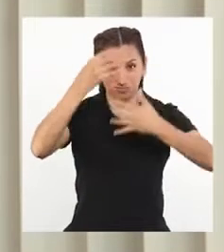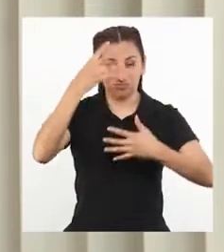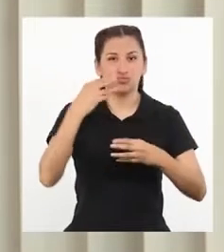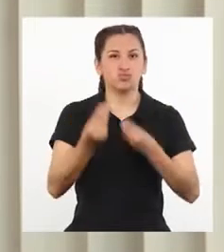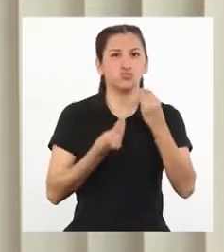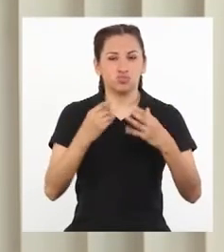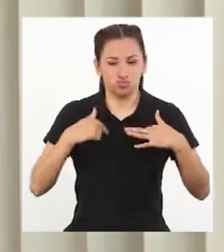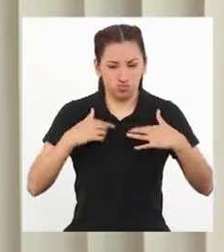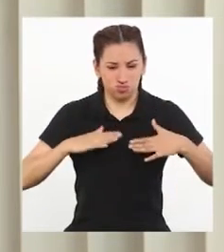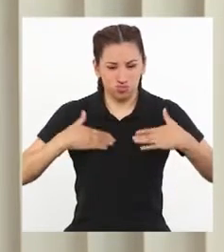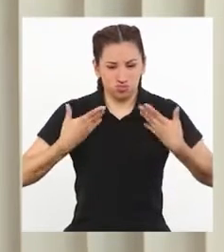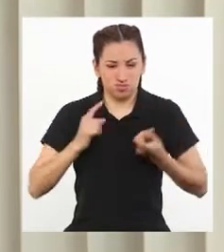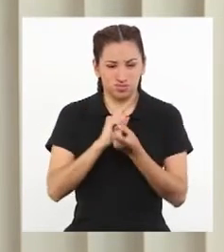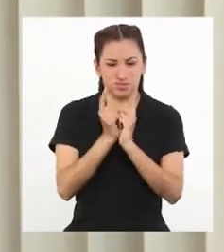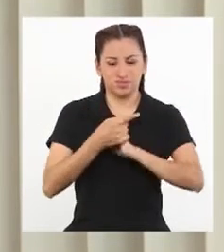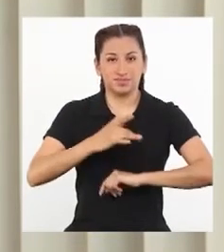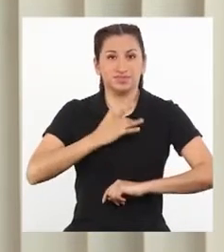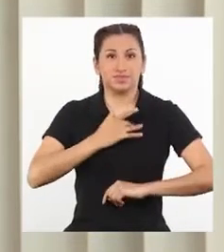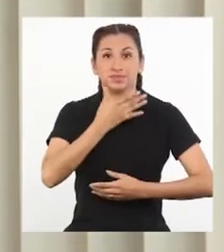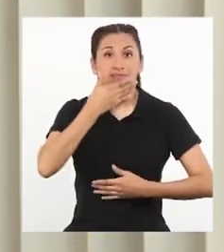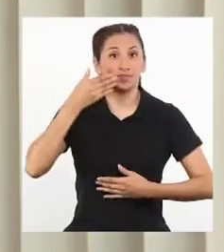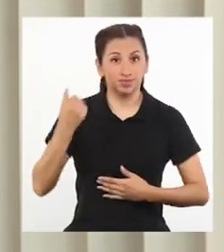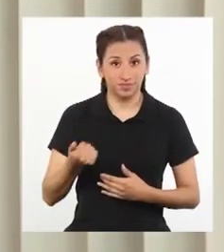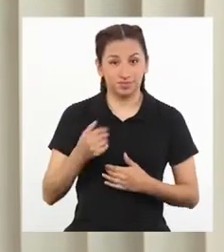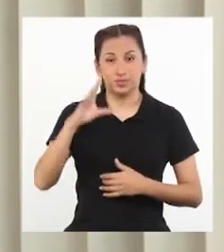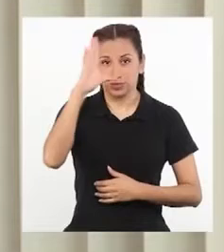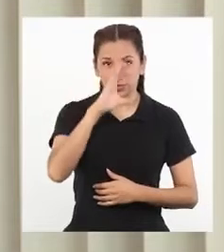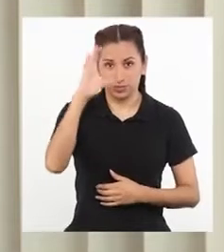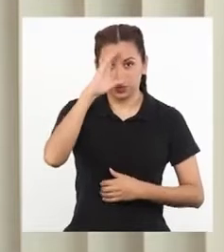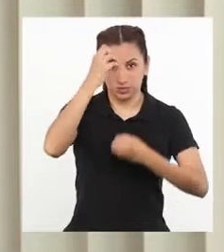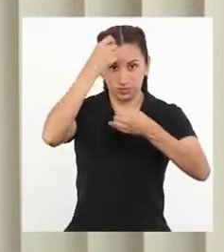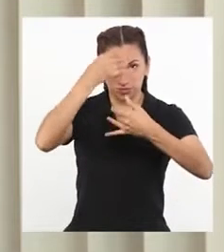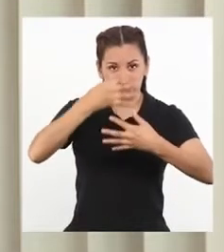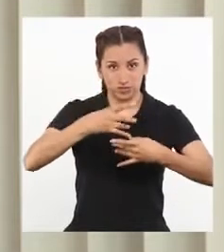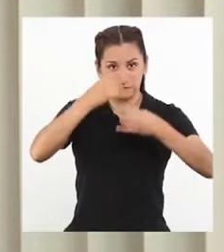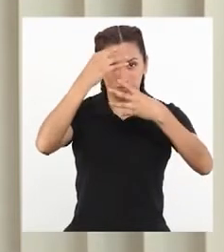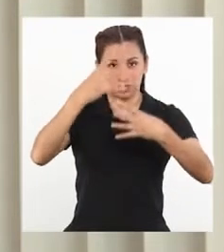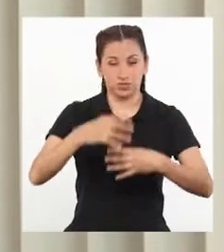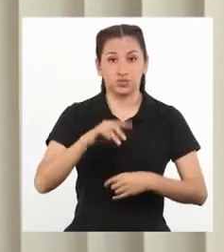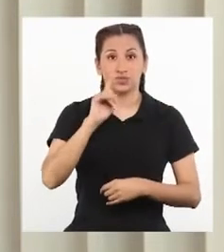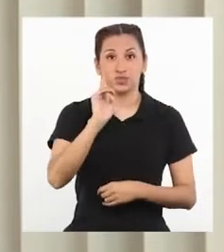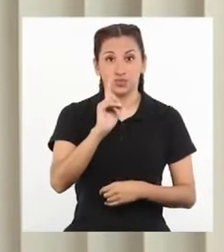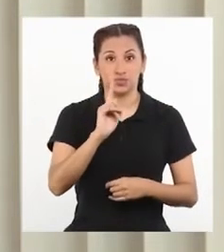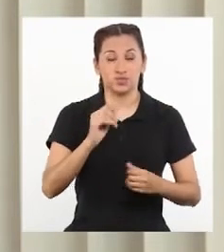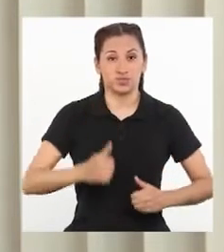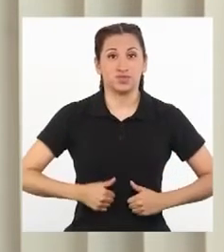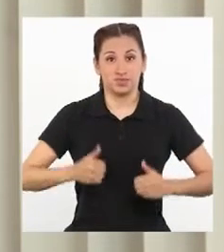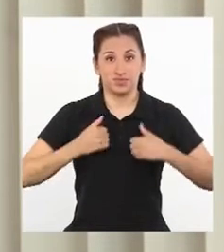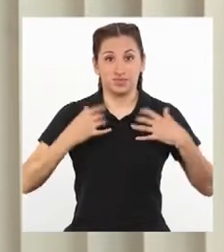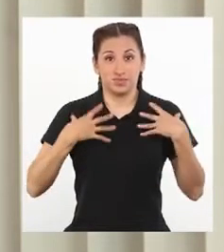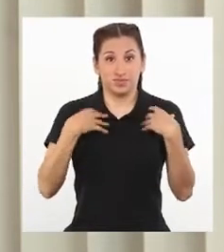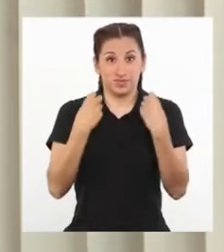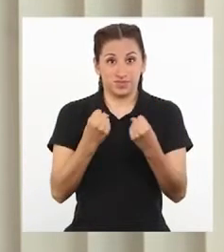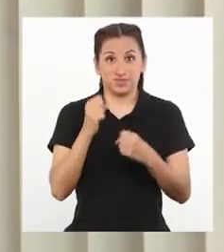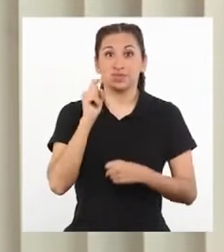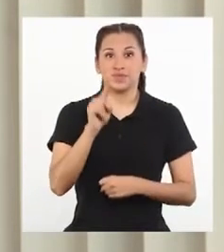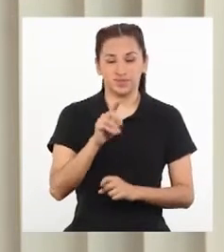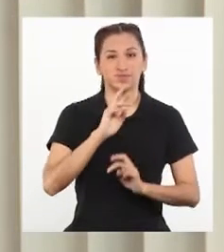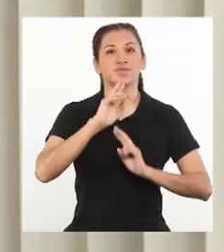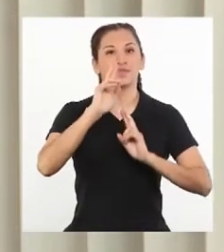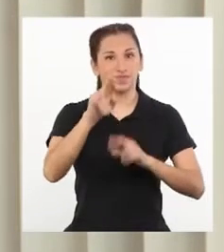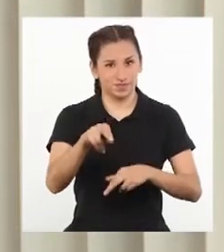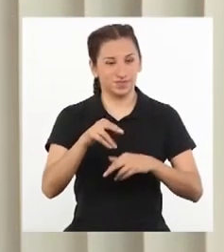hacer para sentirme mejor? Buscando en la data. Un estilo de vida saludable es